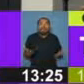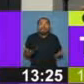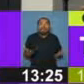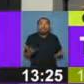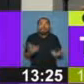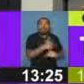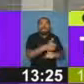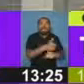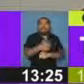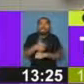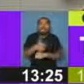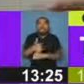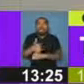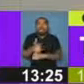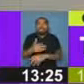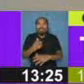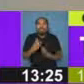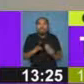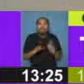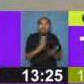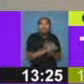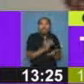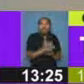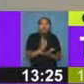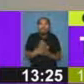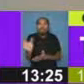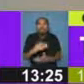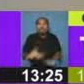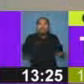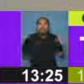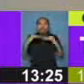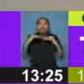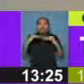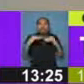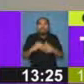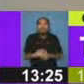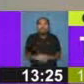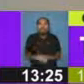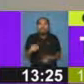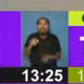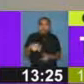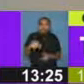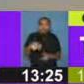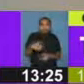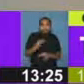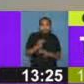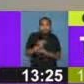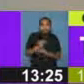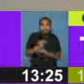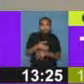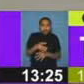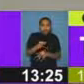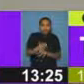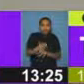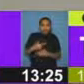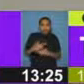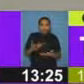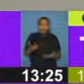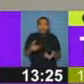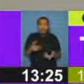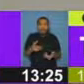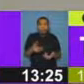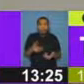igualdad esta escuela pública la escuela primaria que va a ser nueva de acá